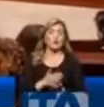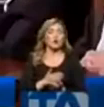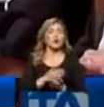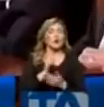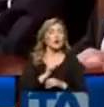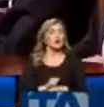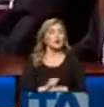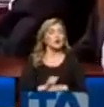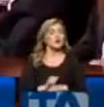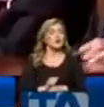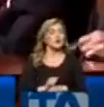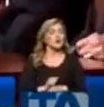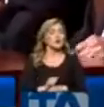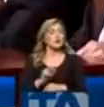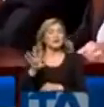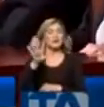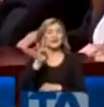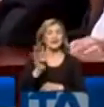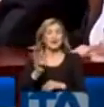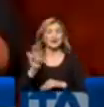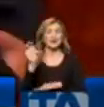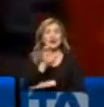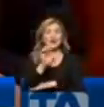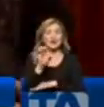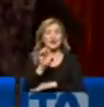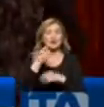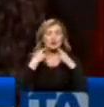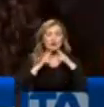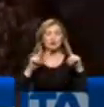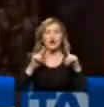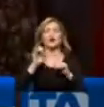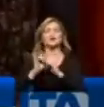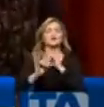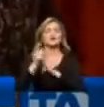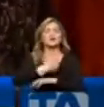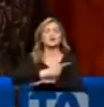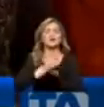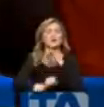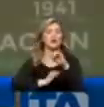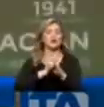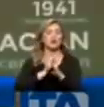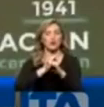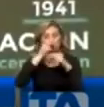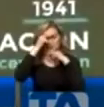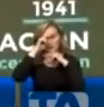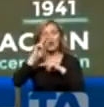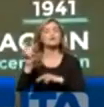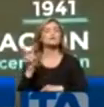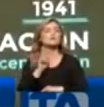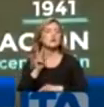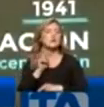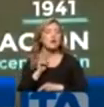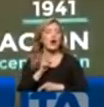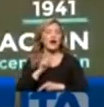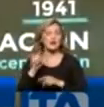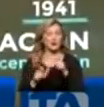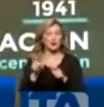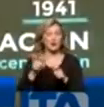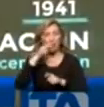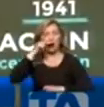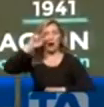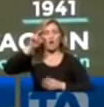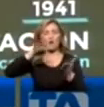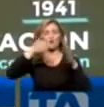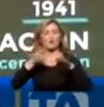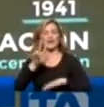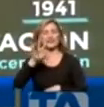Unidas declararon el 27 de enero el Día Internacional en memoria de las víctimas del Holocausto, porque fue el 27 de enero